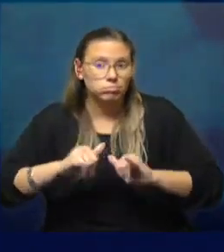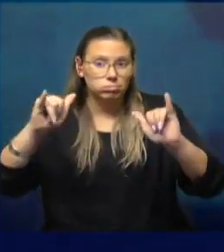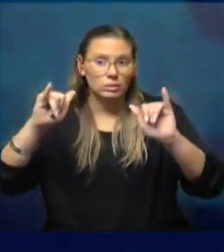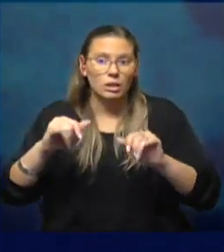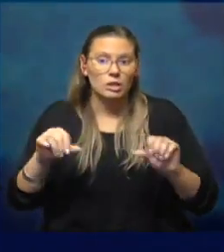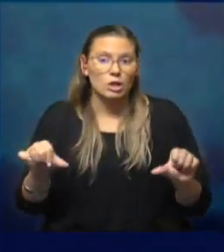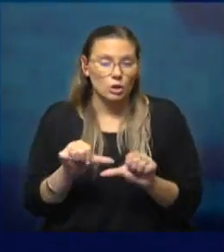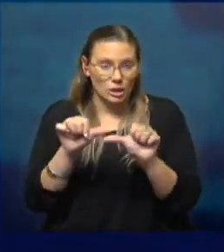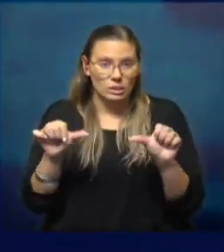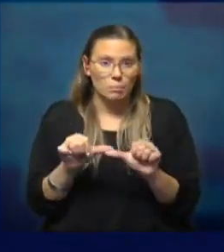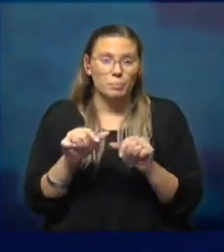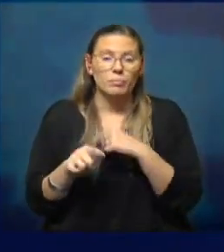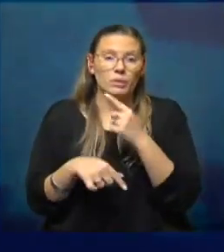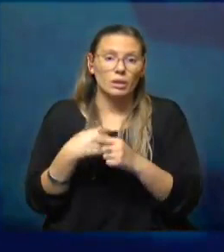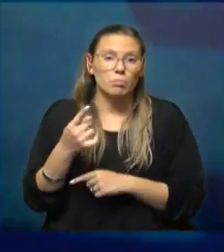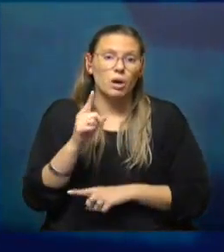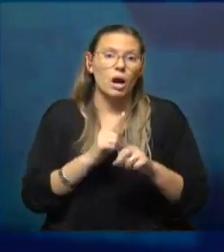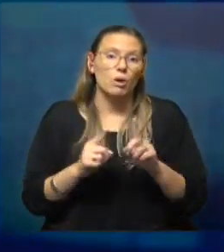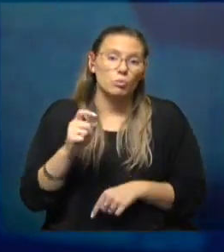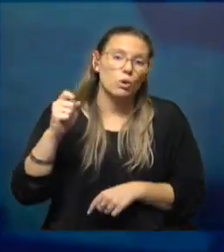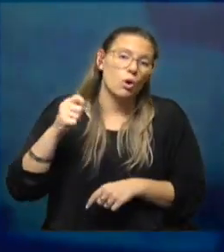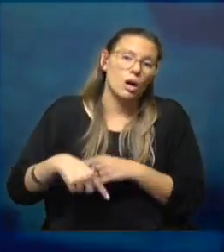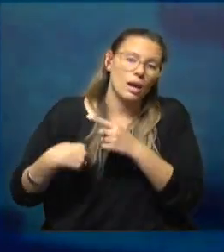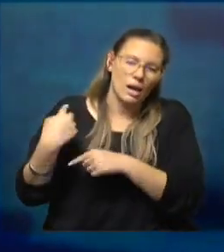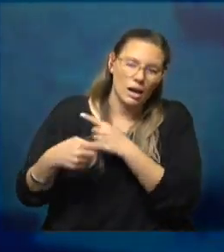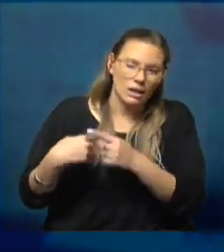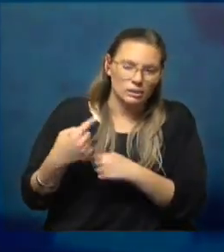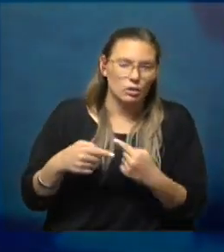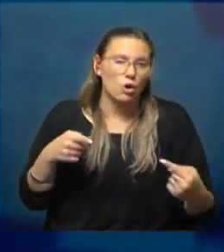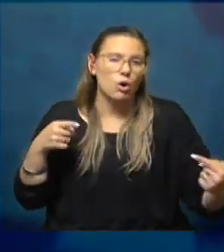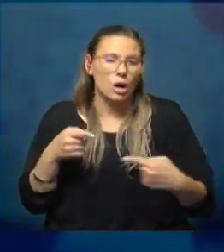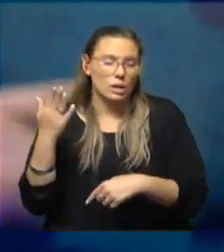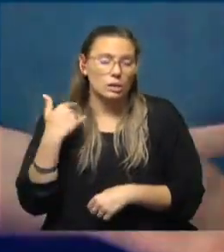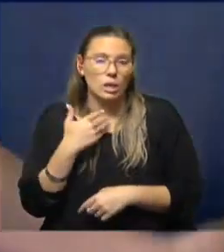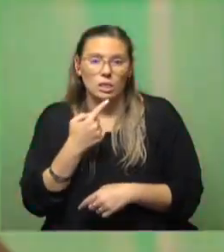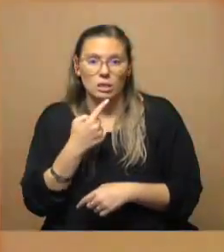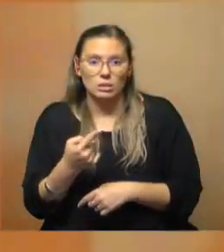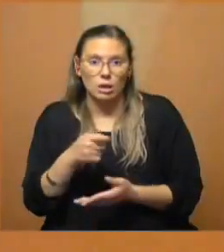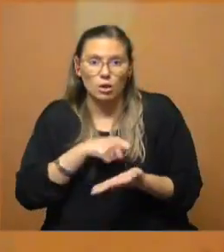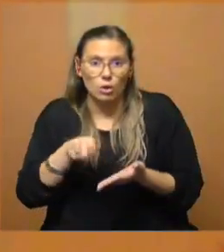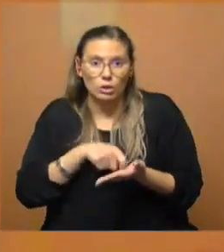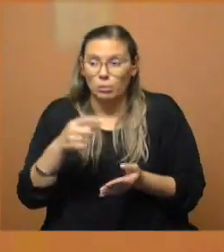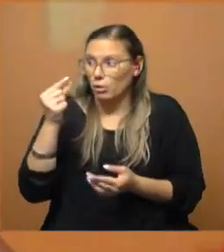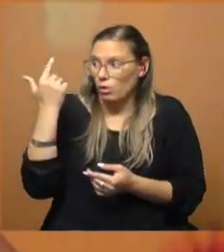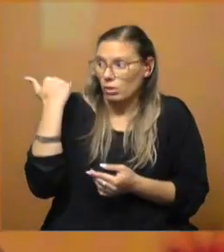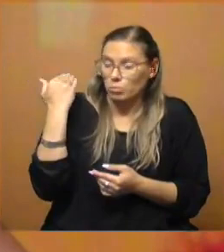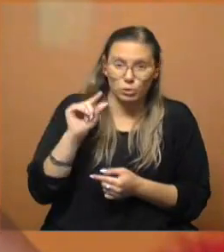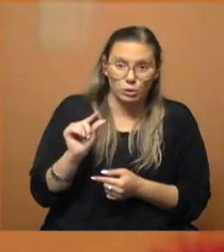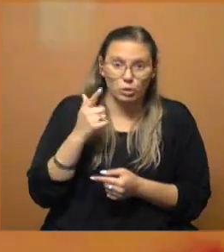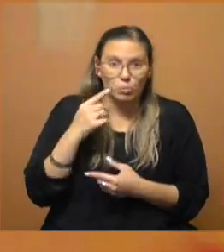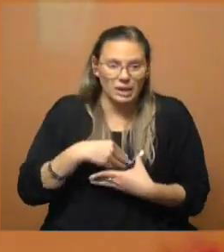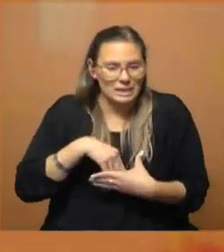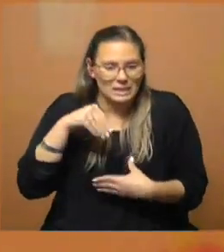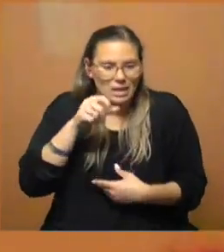de lo que hacemos. Después hicimos algunos clásicos que, por el contrario de lo que hablábamos hoy, parece que los escribieron ayer, porque hay algo de la esencia